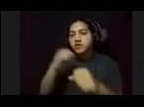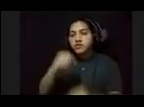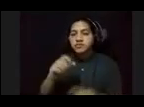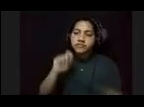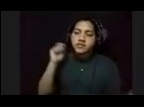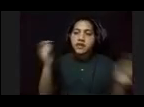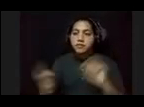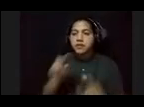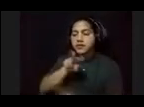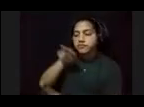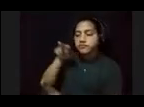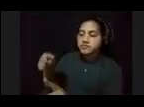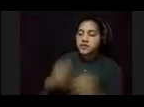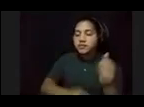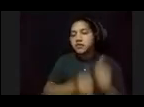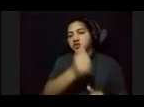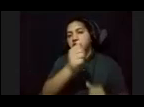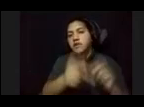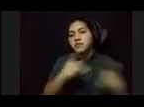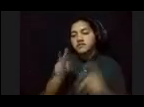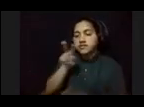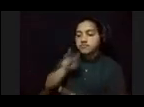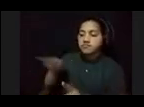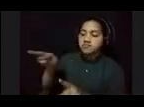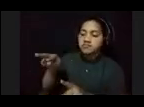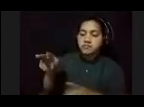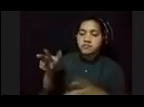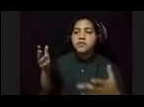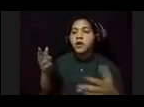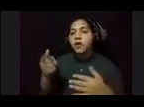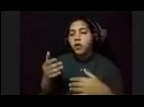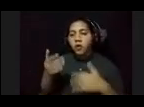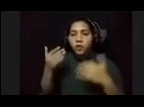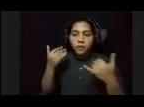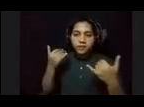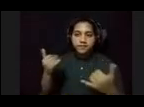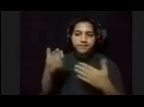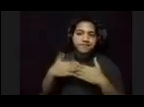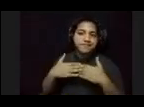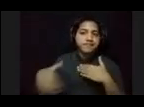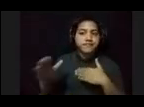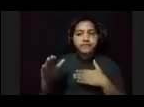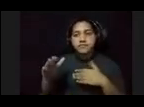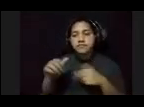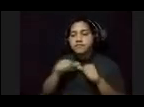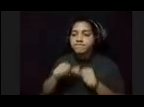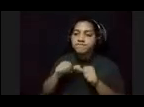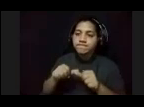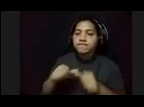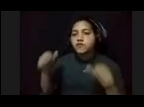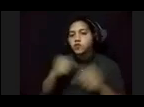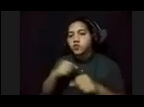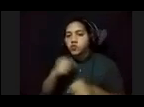la mayoría de las personas tienen de esta barriada histórica. Hoy en día, se mantienen luchando por su sobrevivencia y